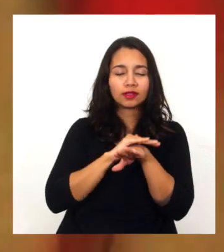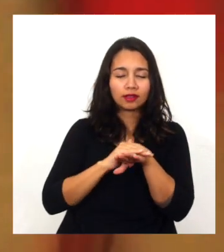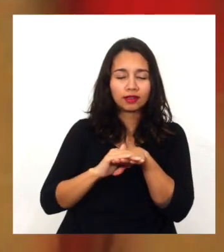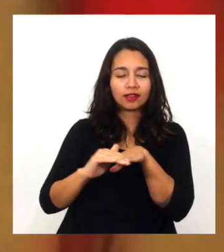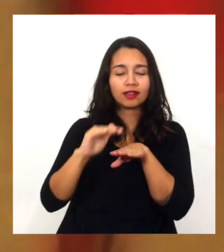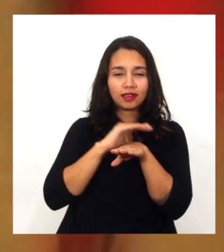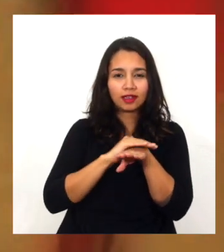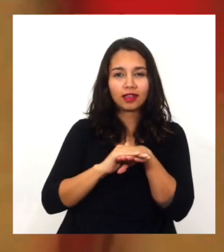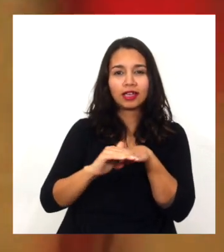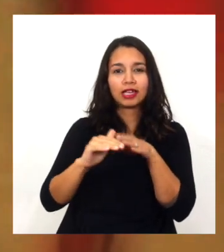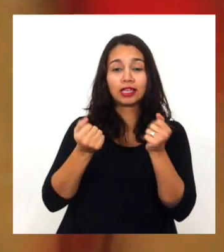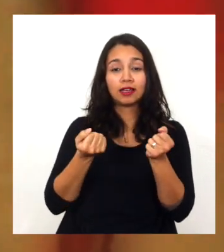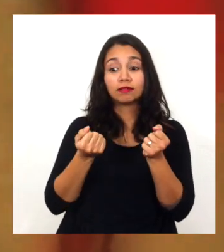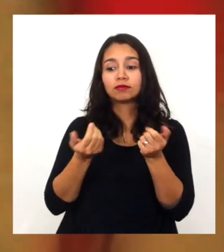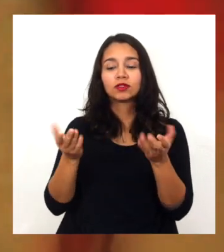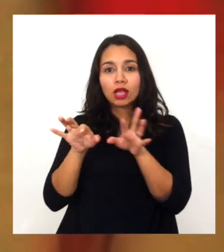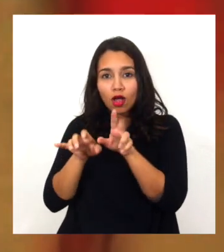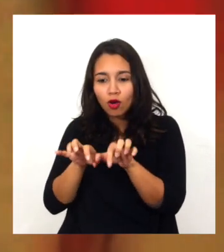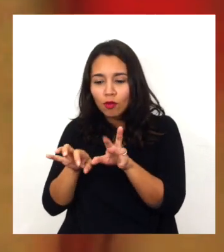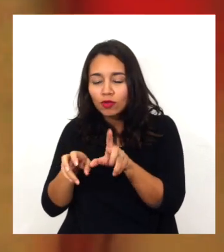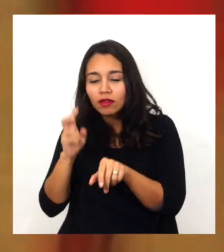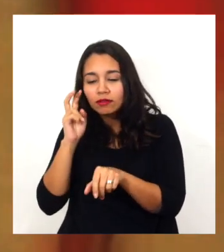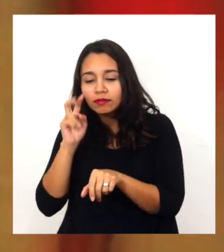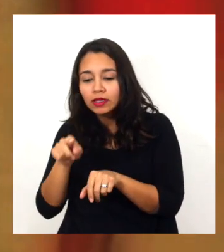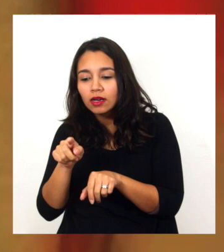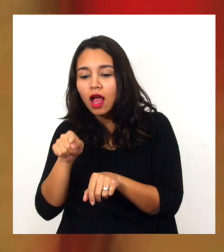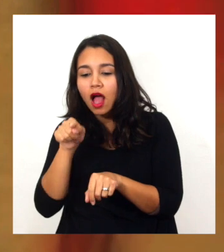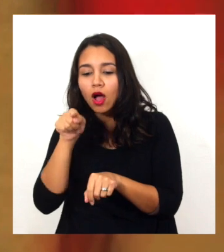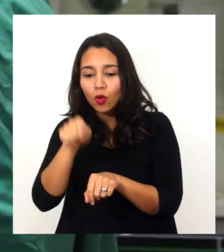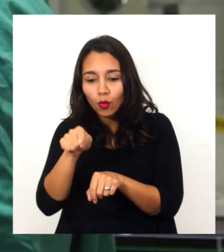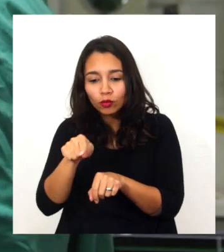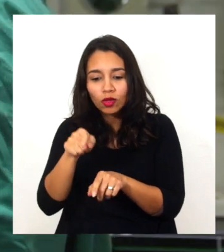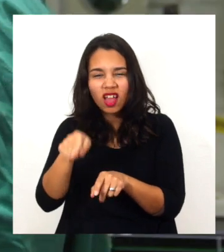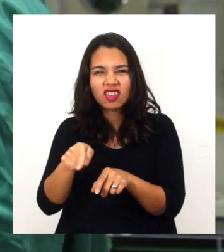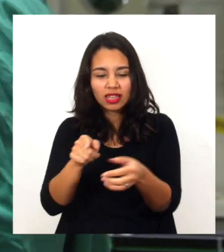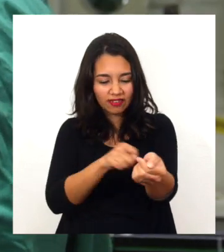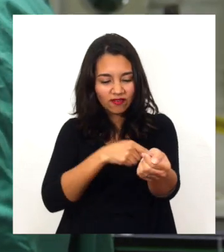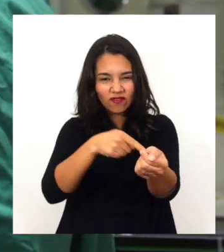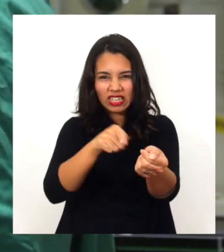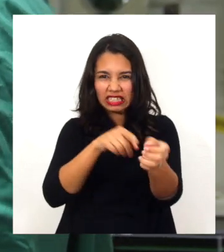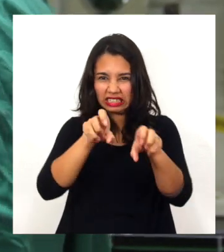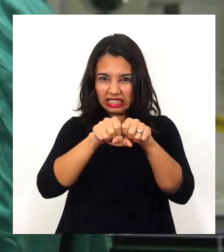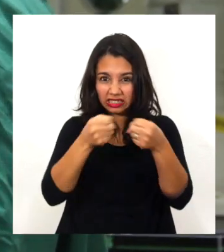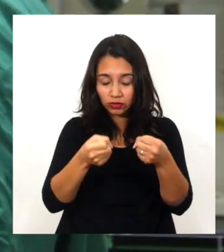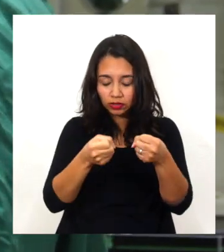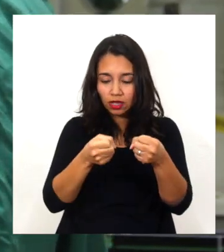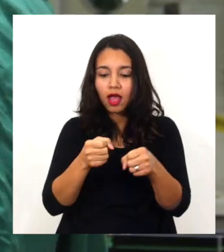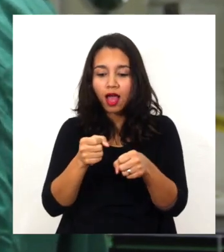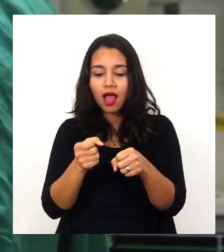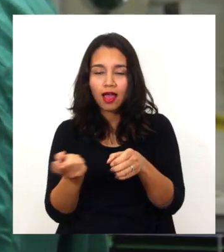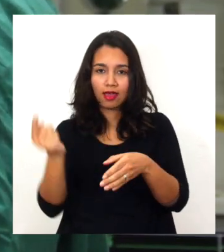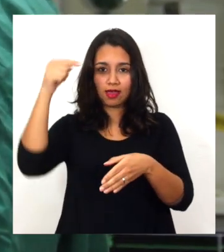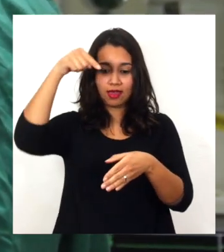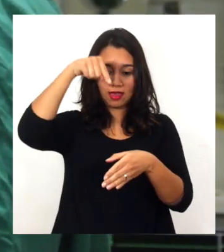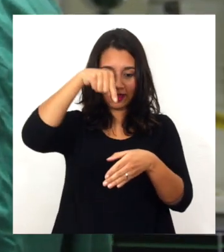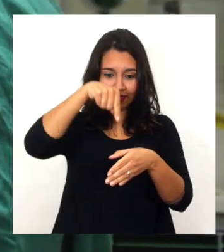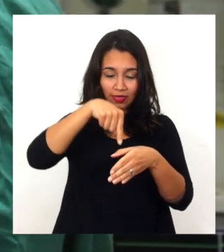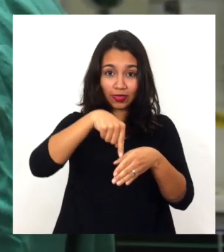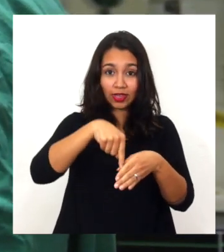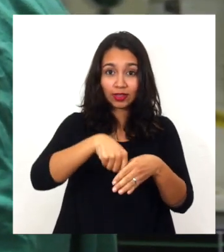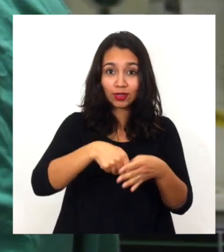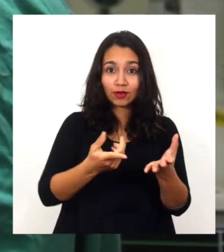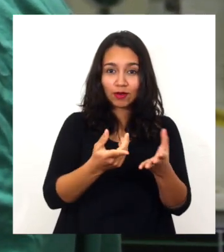ingresamos, localizamos el área, las áreas que habían sangrado, realizamos una aspiración de la misma dentro del dispositivo, soltamos las